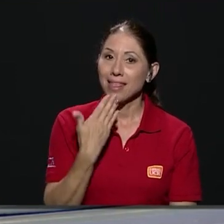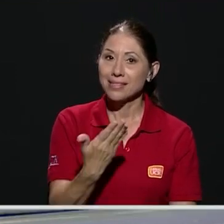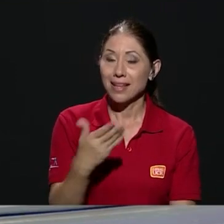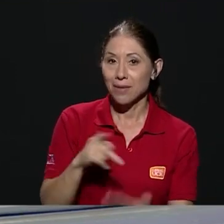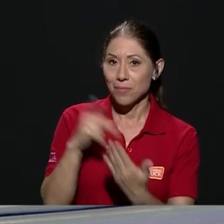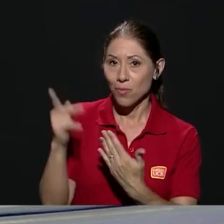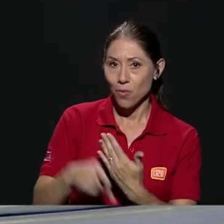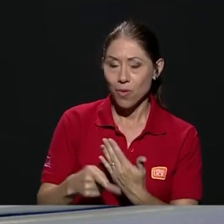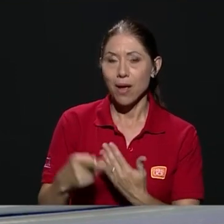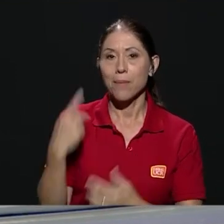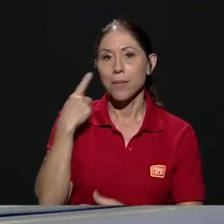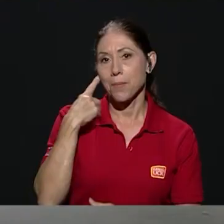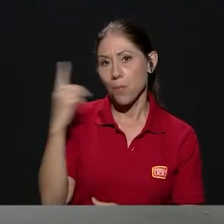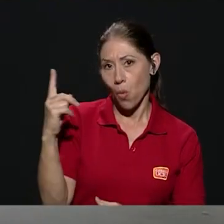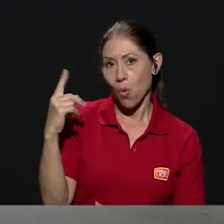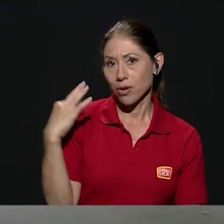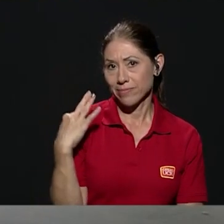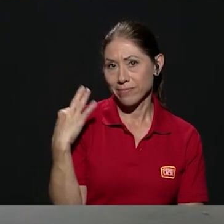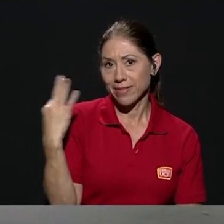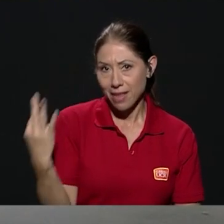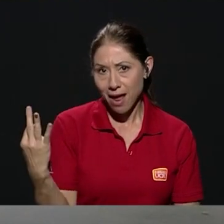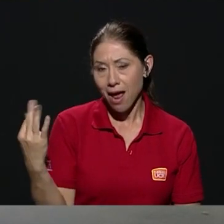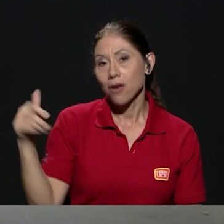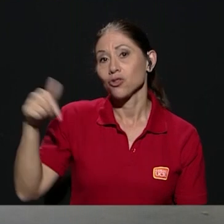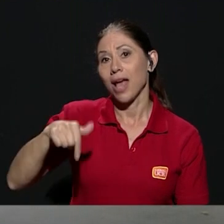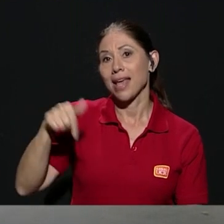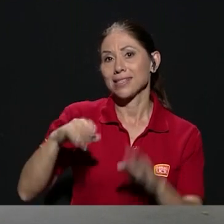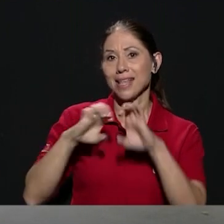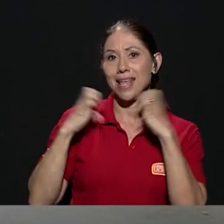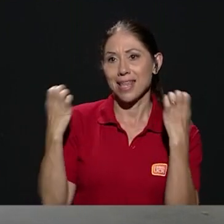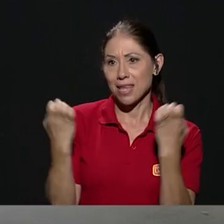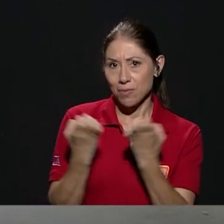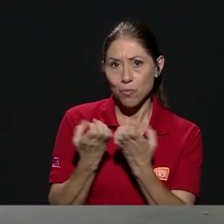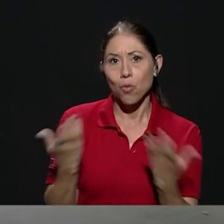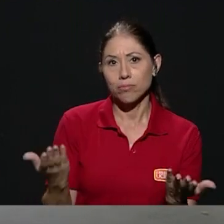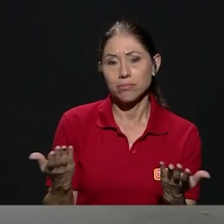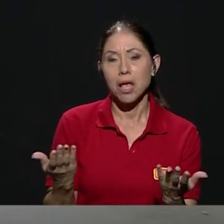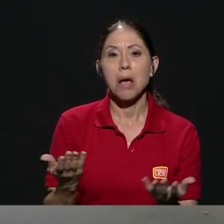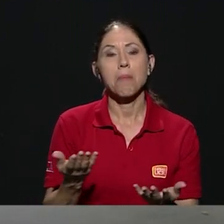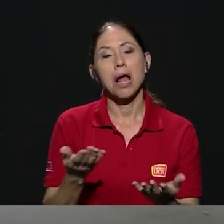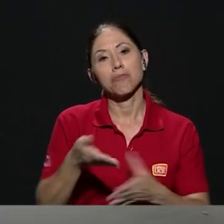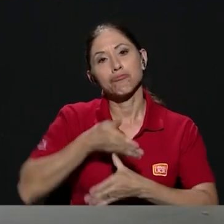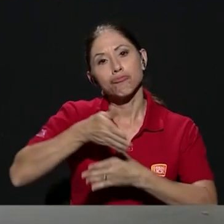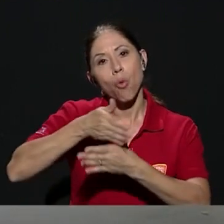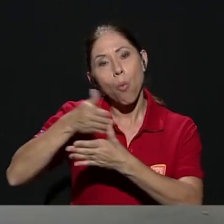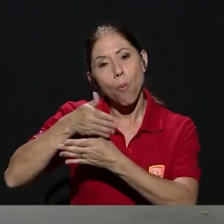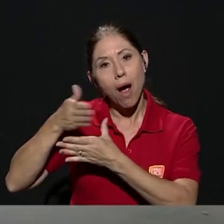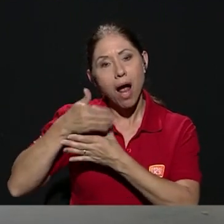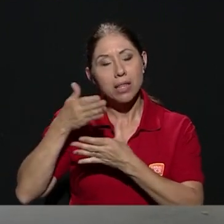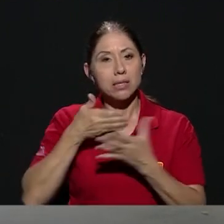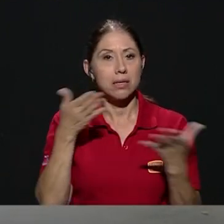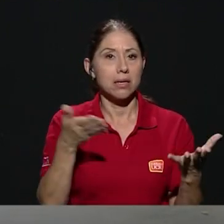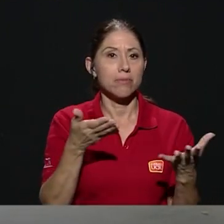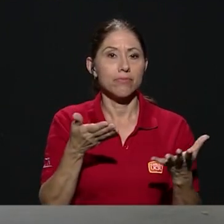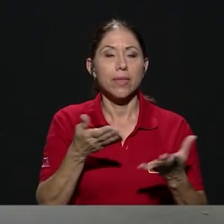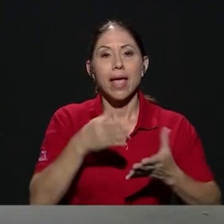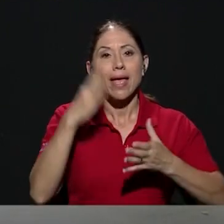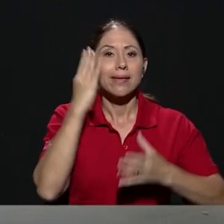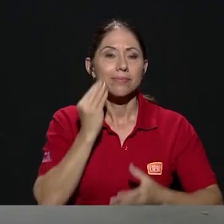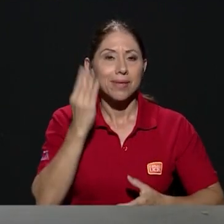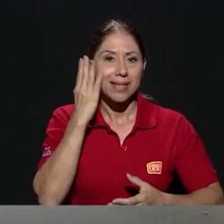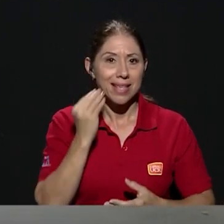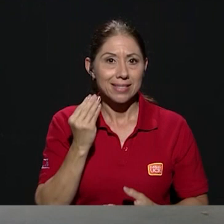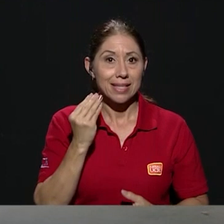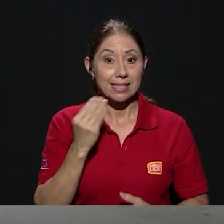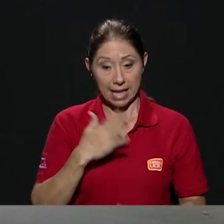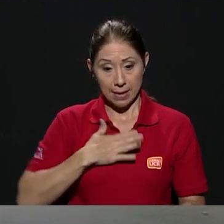al programa por habernos invitado a este equipo a compartir experiencias que